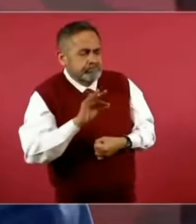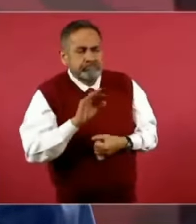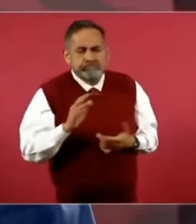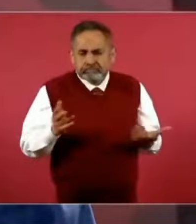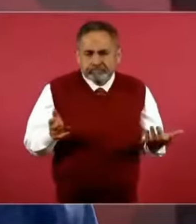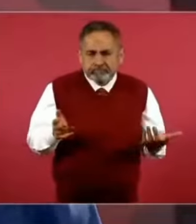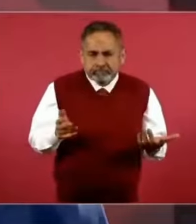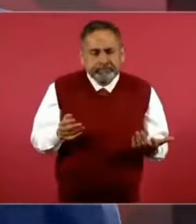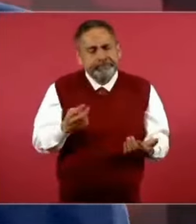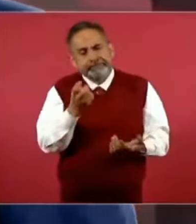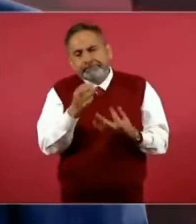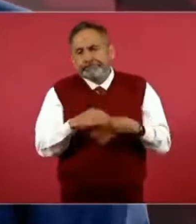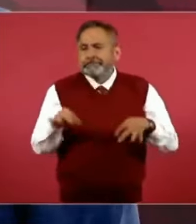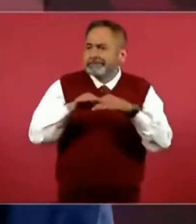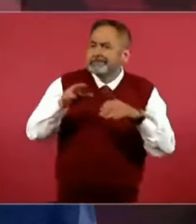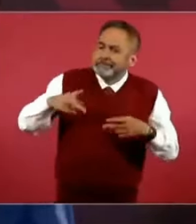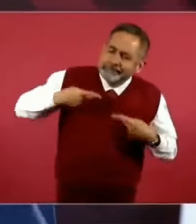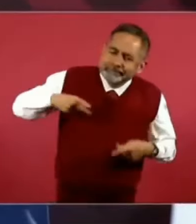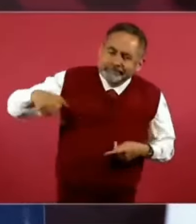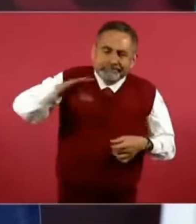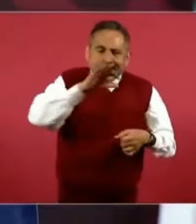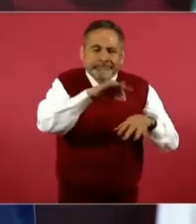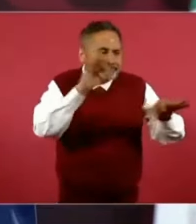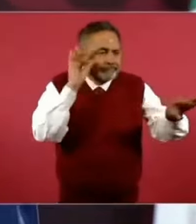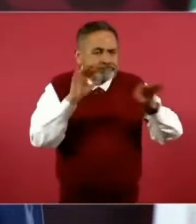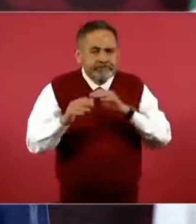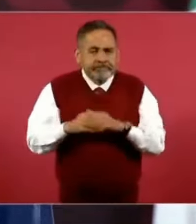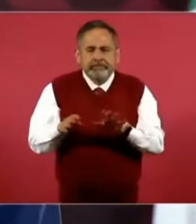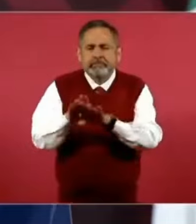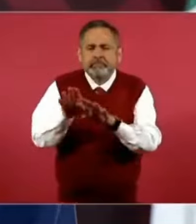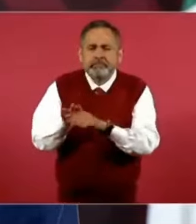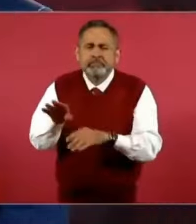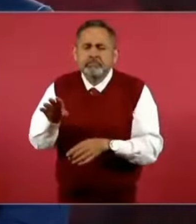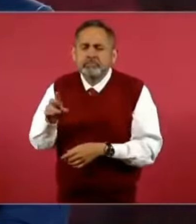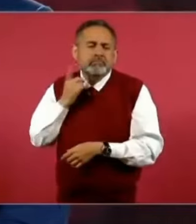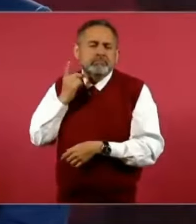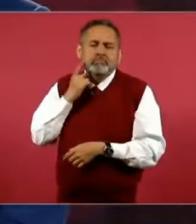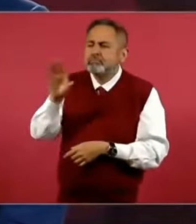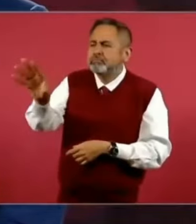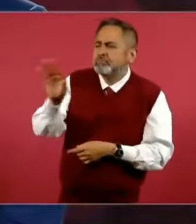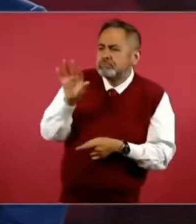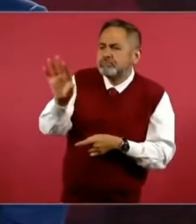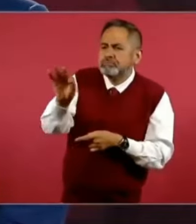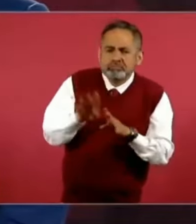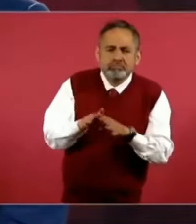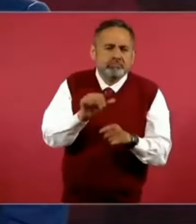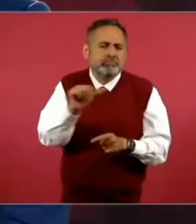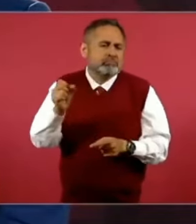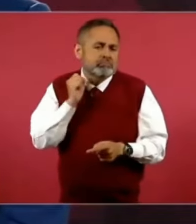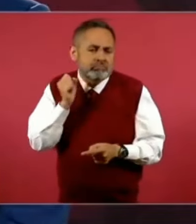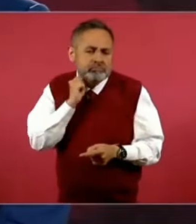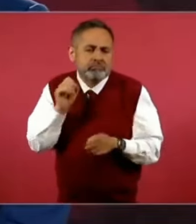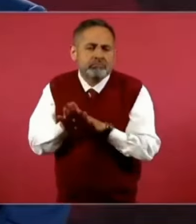porque es muy importante. ¿Cómo es que se eligen a los diputados, a los senadores,